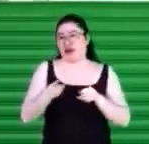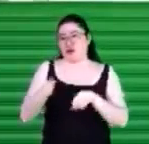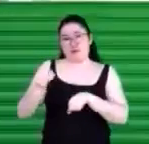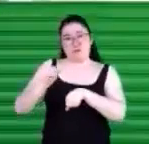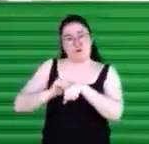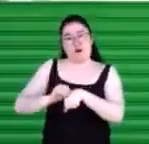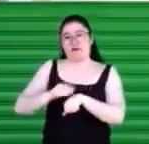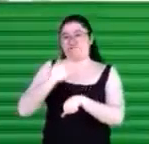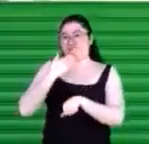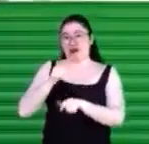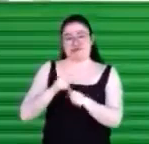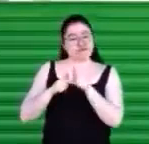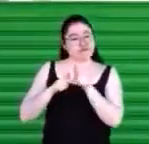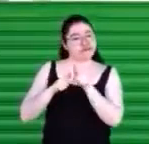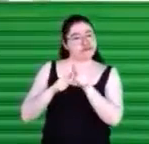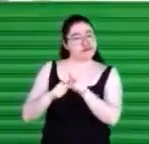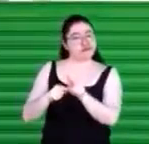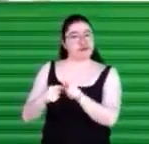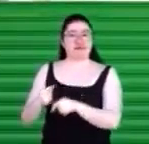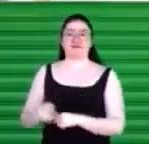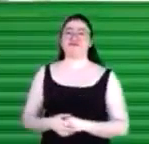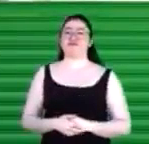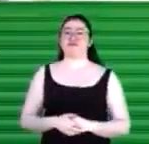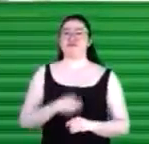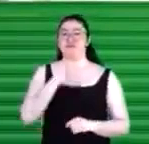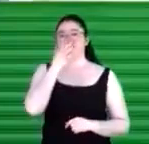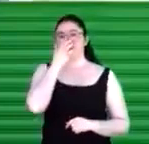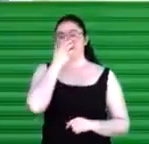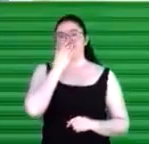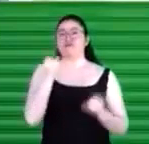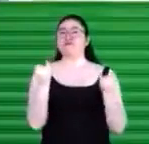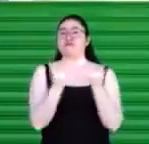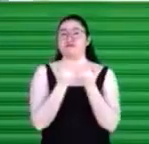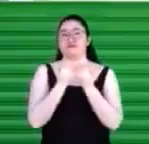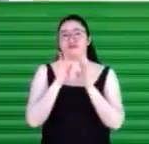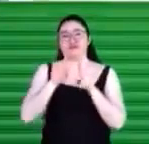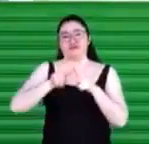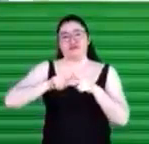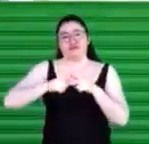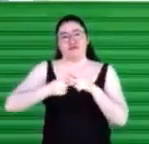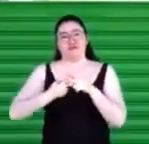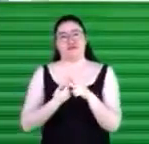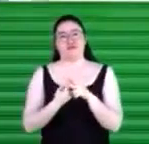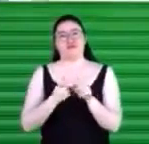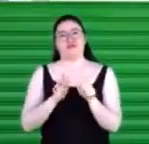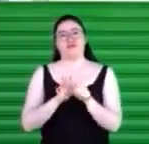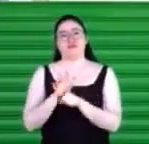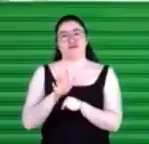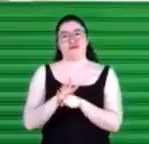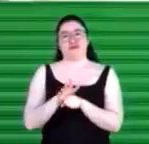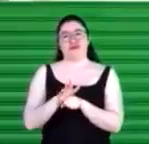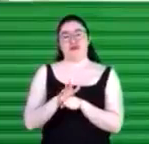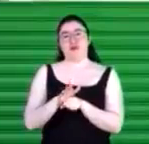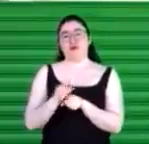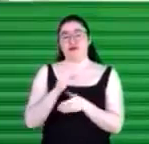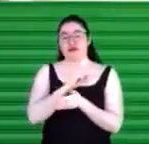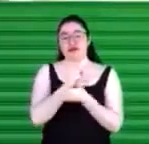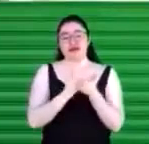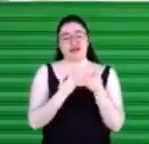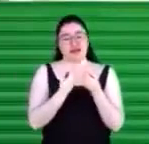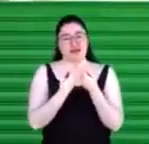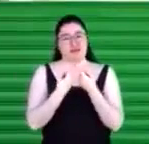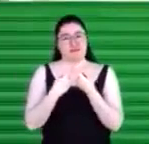quede de manera permanente, y ya iniciando pues con un rediseño